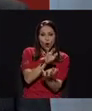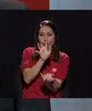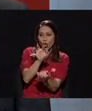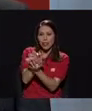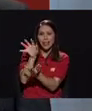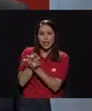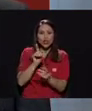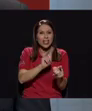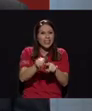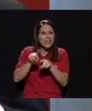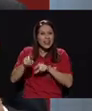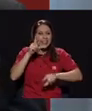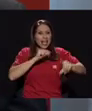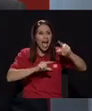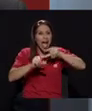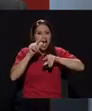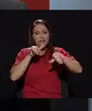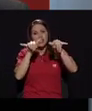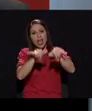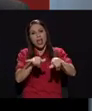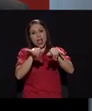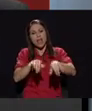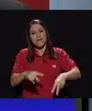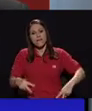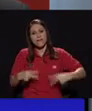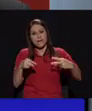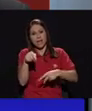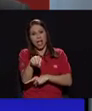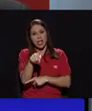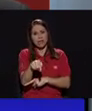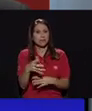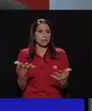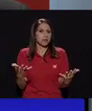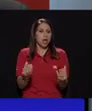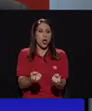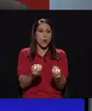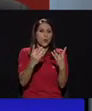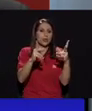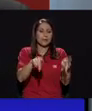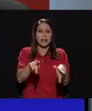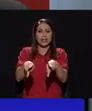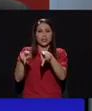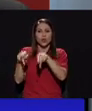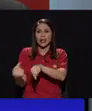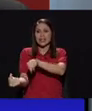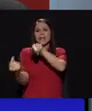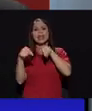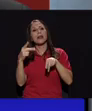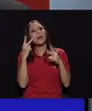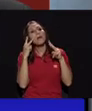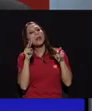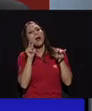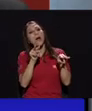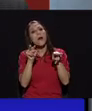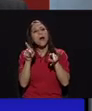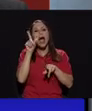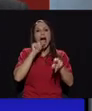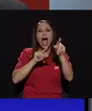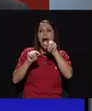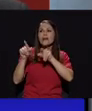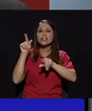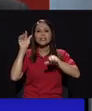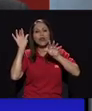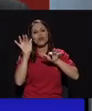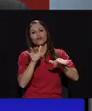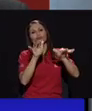especies que viven, aves, etcétera. Bueno, hay una gran cantidad de personas que vienen a avistamiento de aves o a conocer,